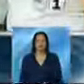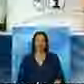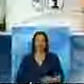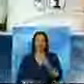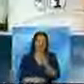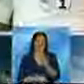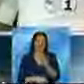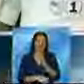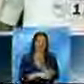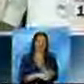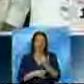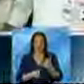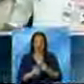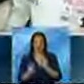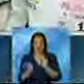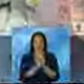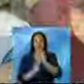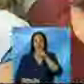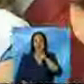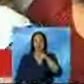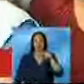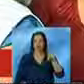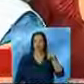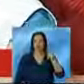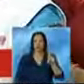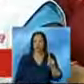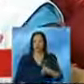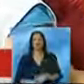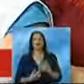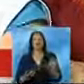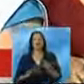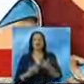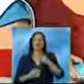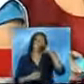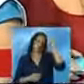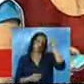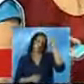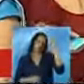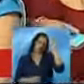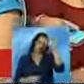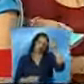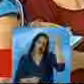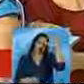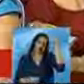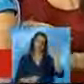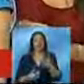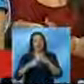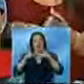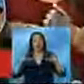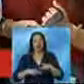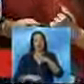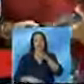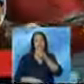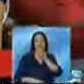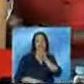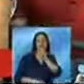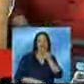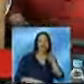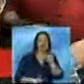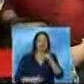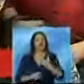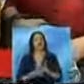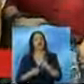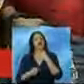Buenas tardes, nos encontramos con el candidato Pedro Pablo Kuczynski en Trujillo, exactamente en El Porvenir, lugar donde ha prometido un